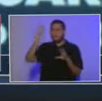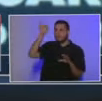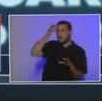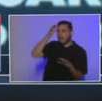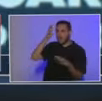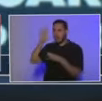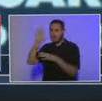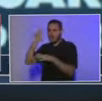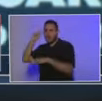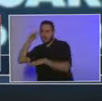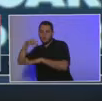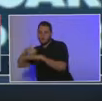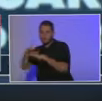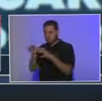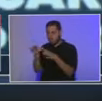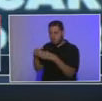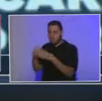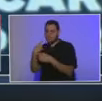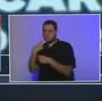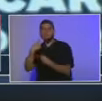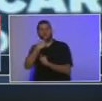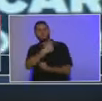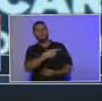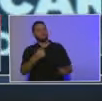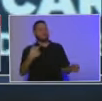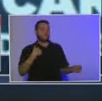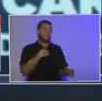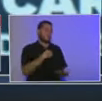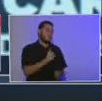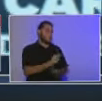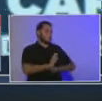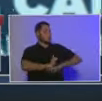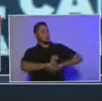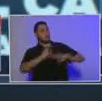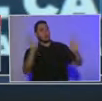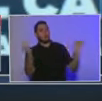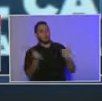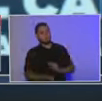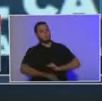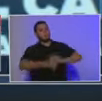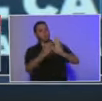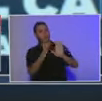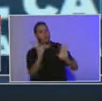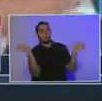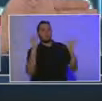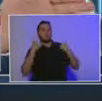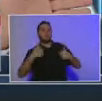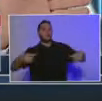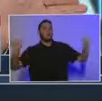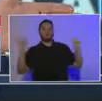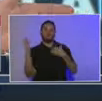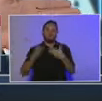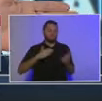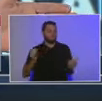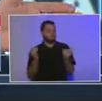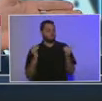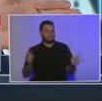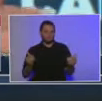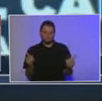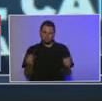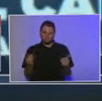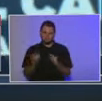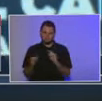fortaleza diciéndole al país, estamos listos, estamos más preparados que nunca para enfrentar cualquier emergencia. Y entonces a 2 minutos de